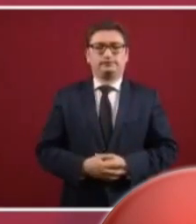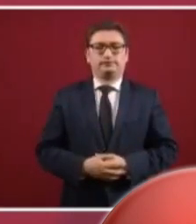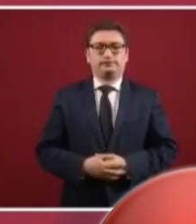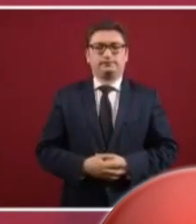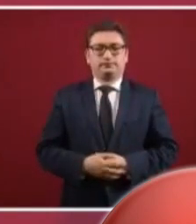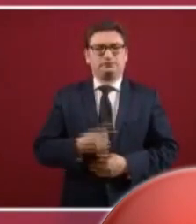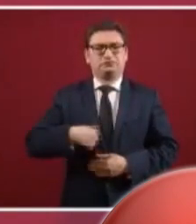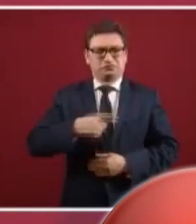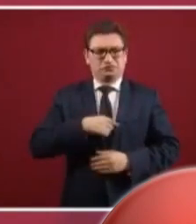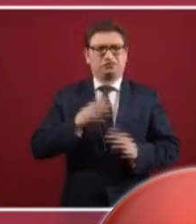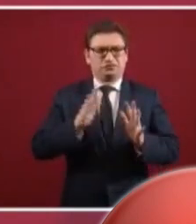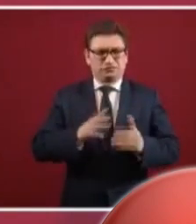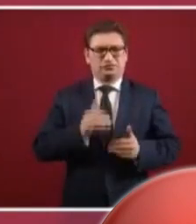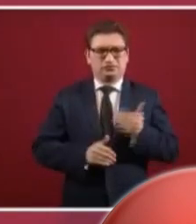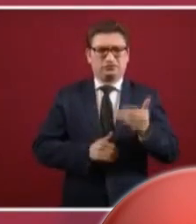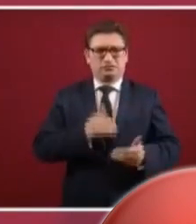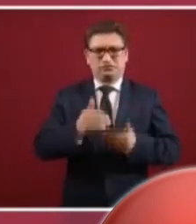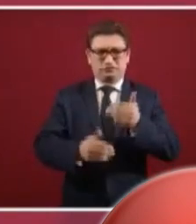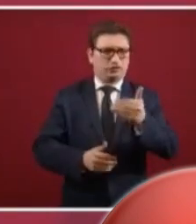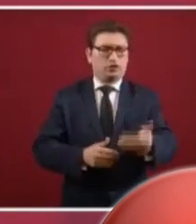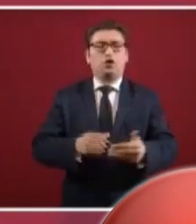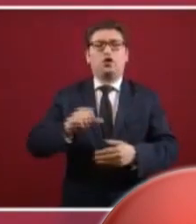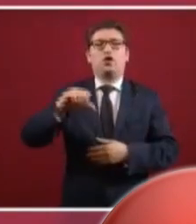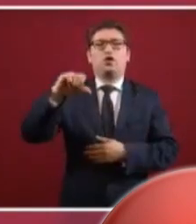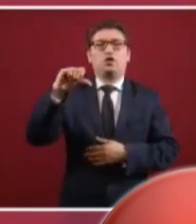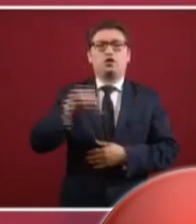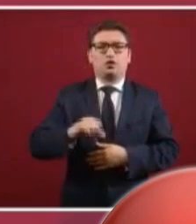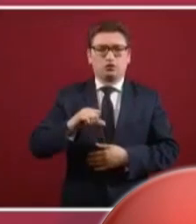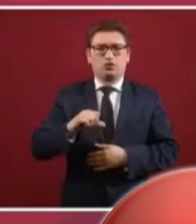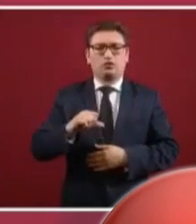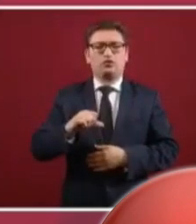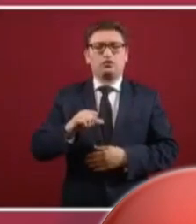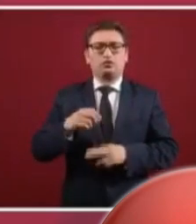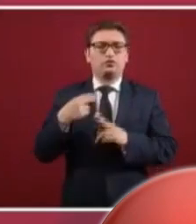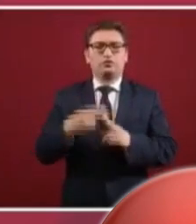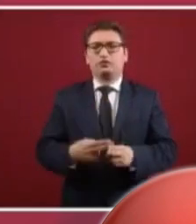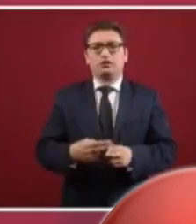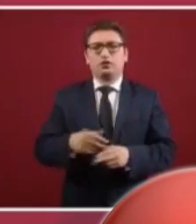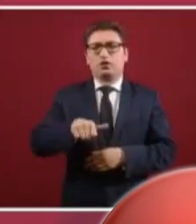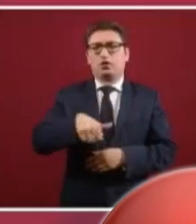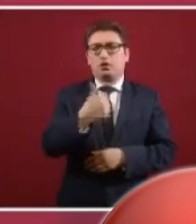Ya hemos avanzado. Hoy cumplimos 11 meses